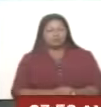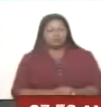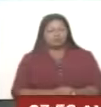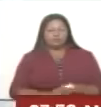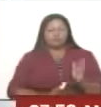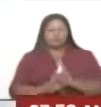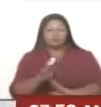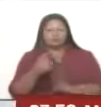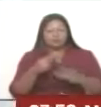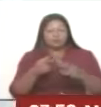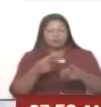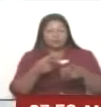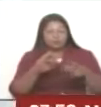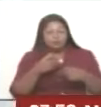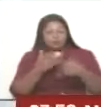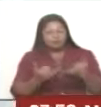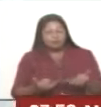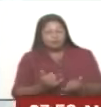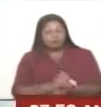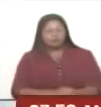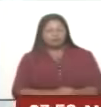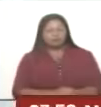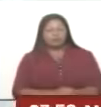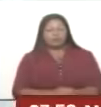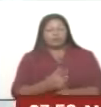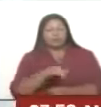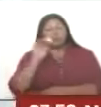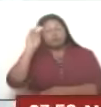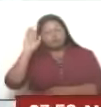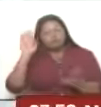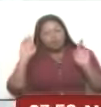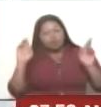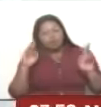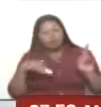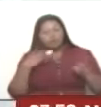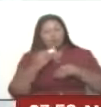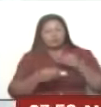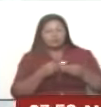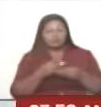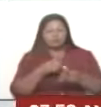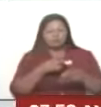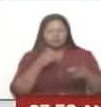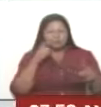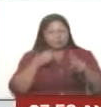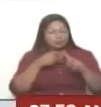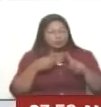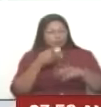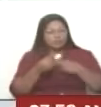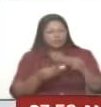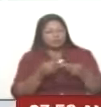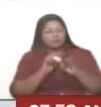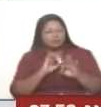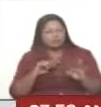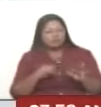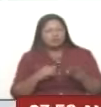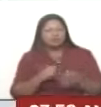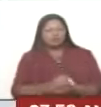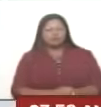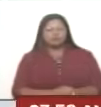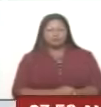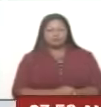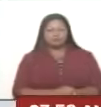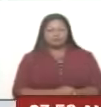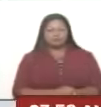incrementos de los ingresos. Y en un futuro, cuando así esté, estemos en capacidad de hacerlo, de salarios. Pero es una